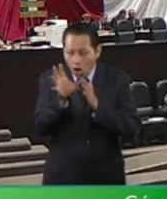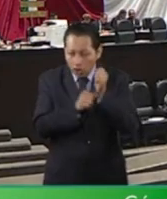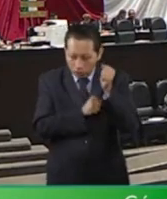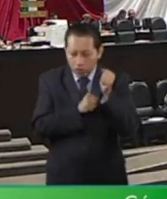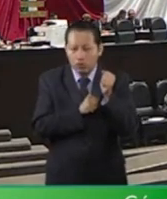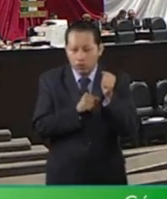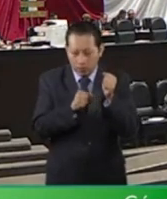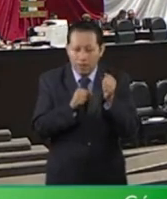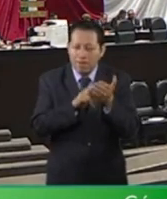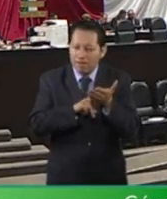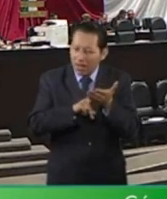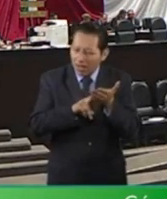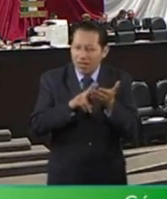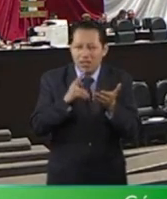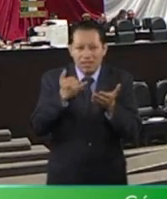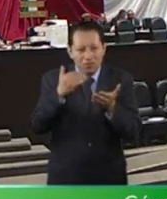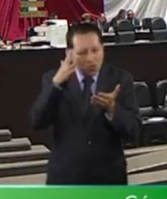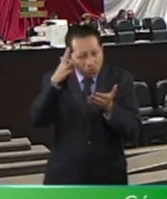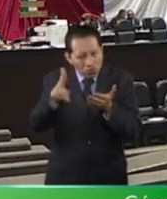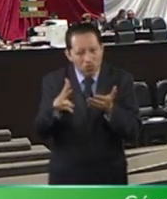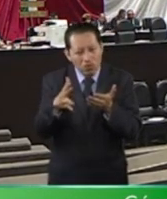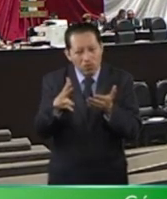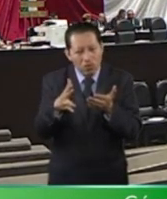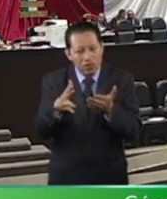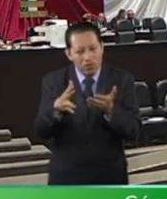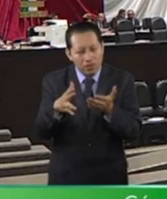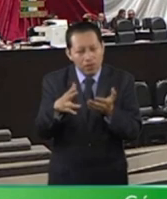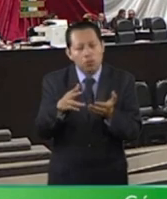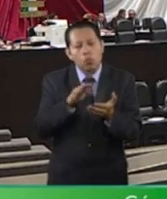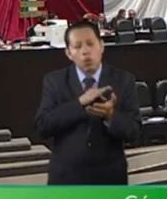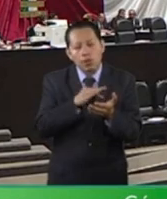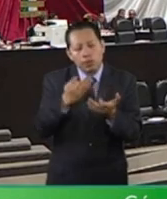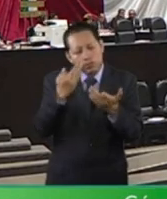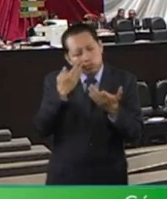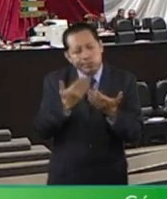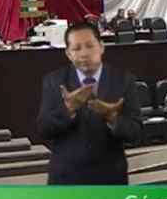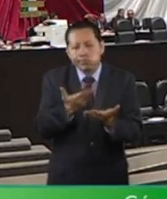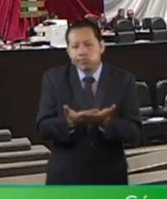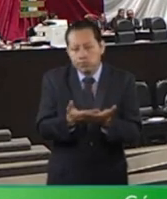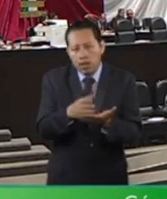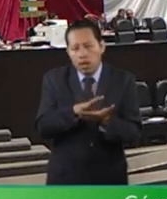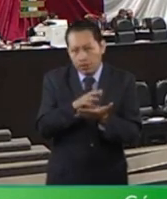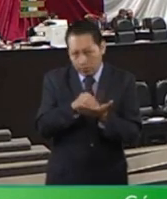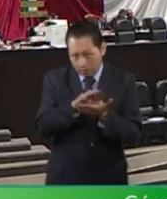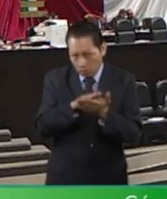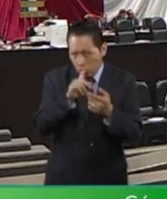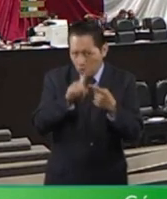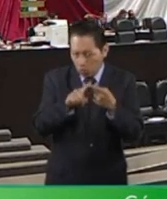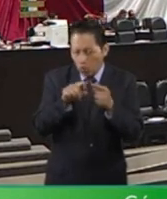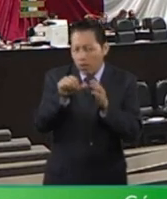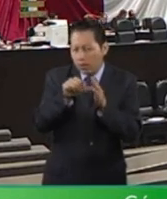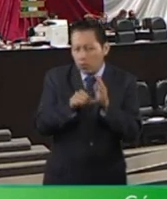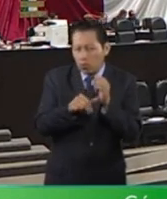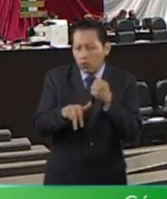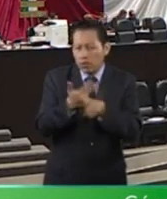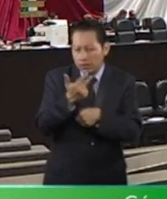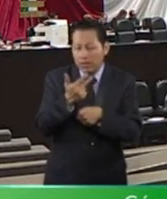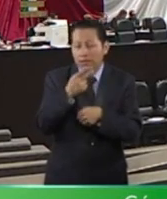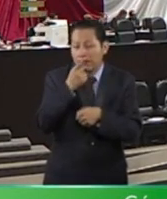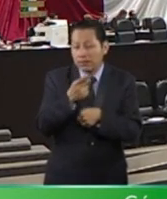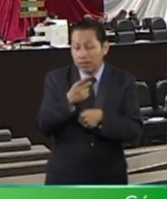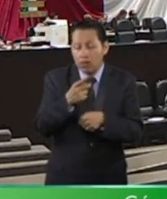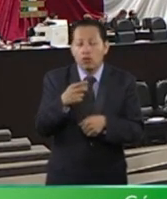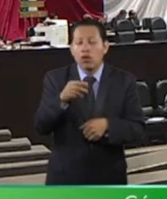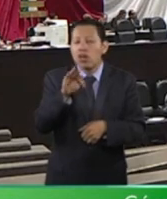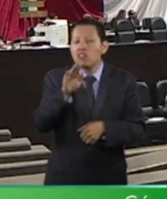Constitución y nuestro futuro. Y para prueba, lo que el dictamen establece. 1. El artículo 13 amplía el fuero